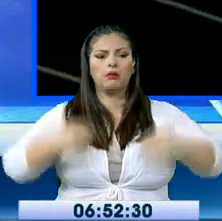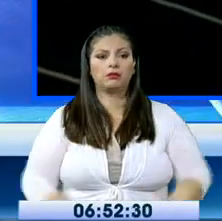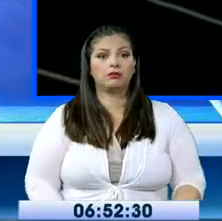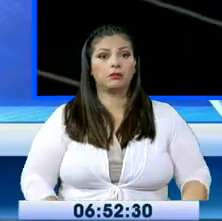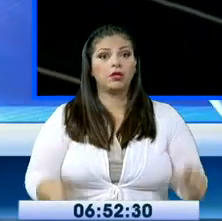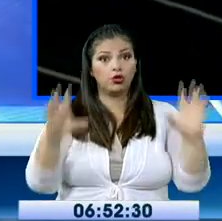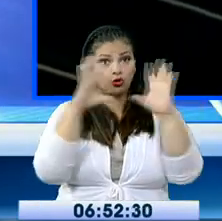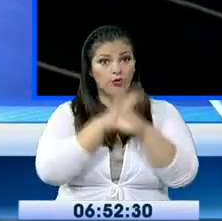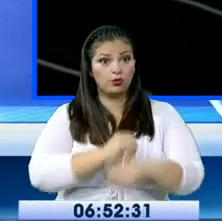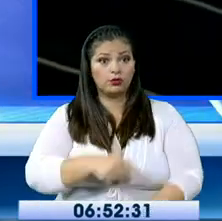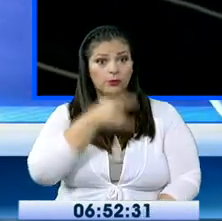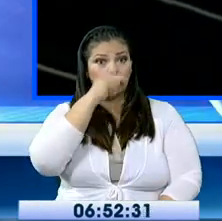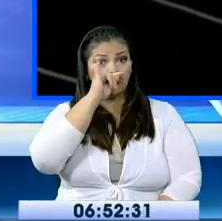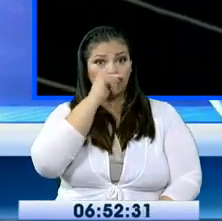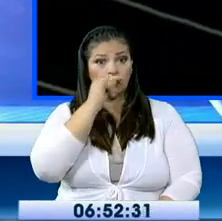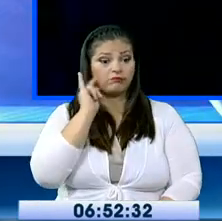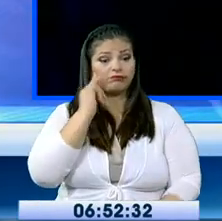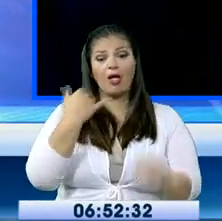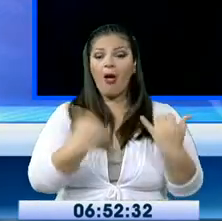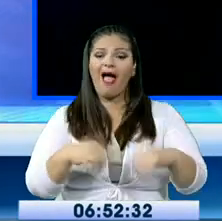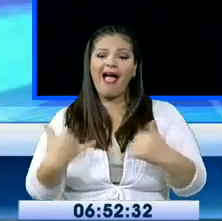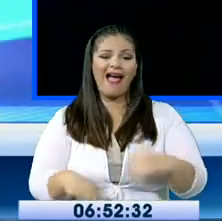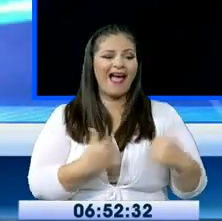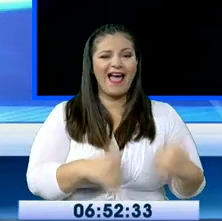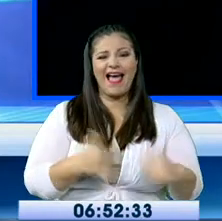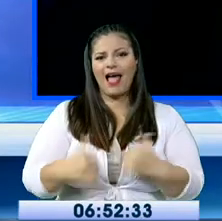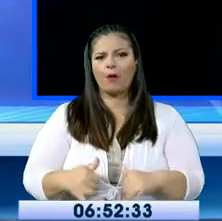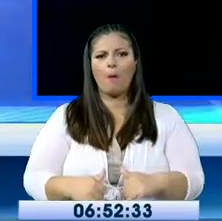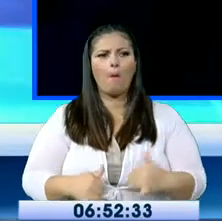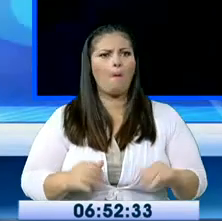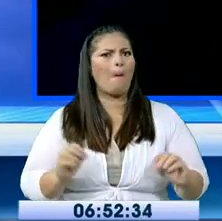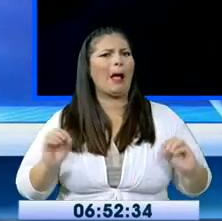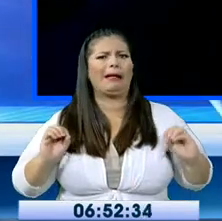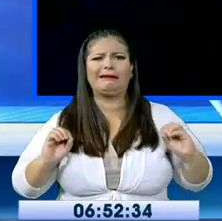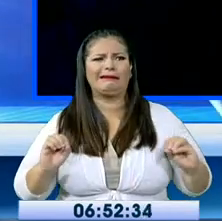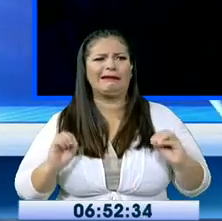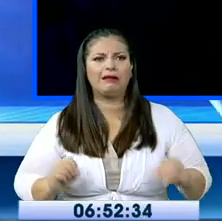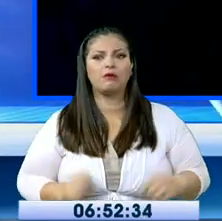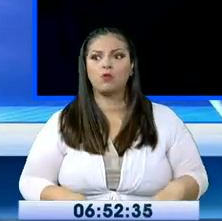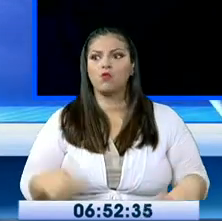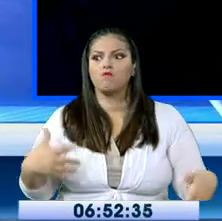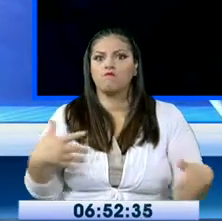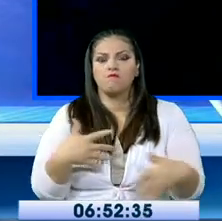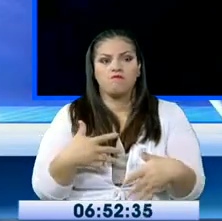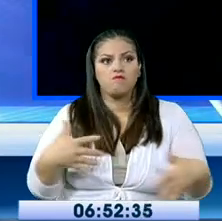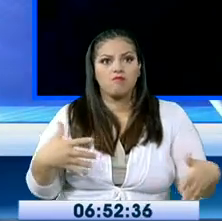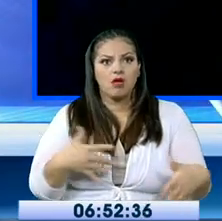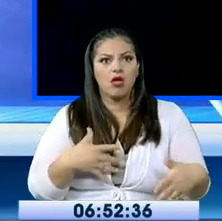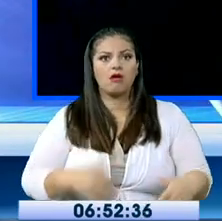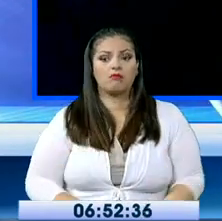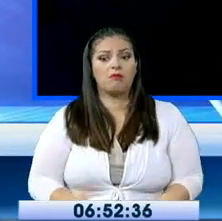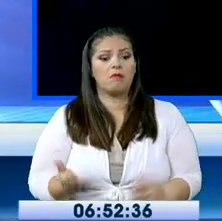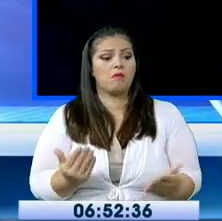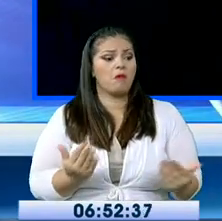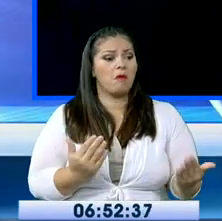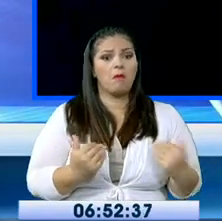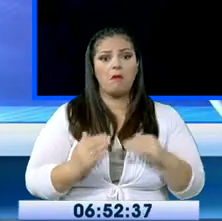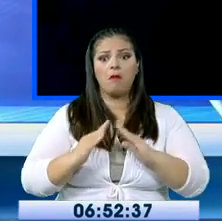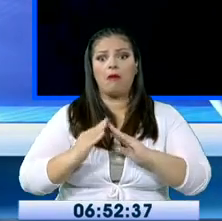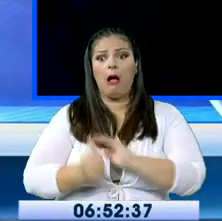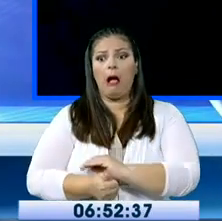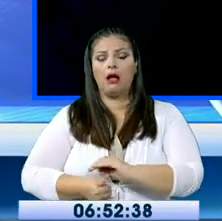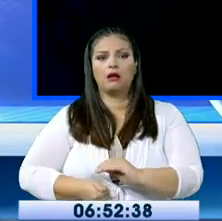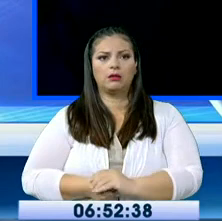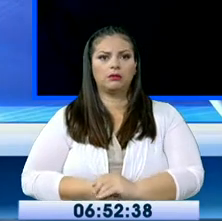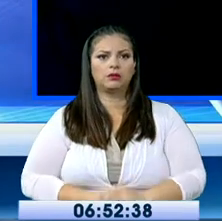jugar, nada, porque esto es una tiniebla, señor. Entonces hemos puesto foquitos aquí a los lados, pero se queman. Entonces eso hemos hecho